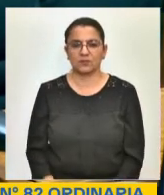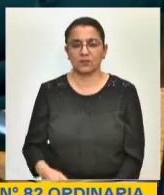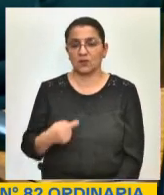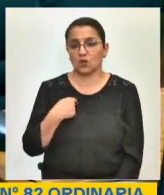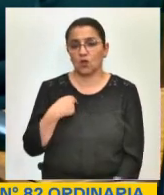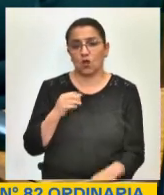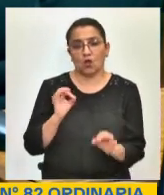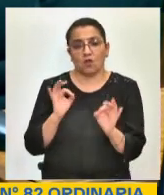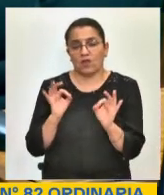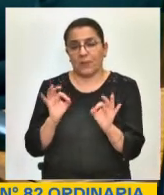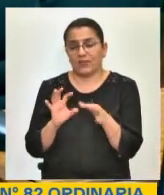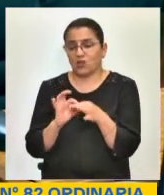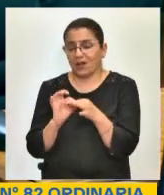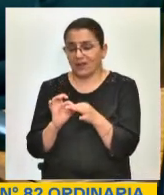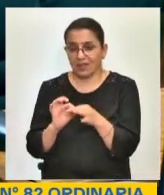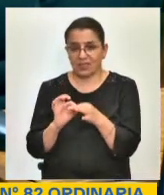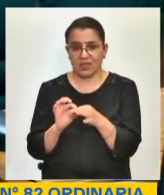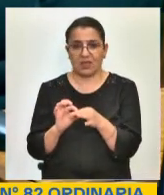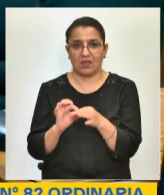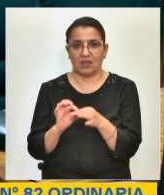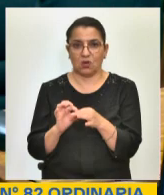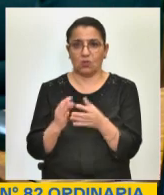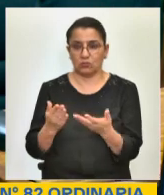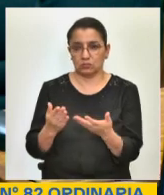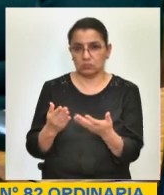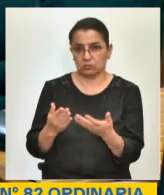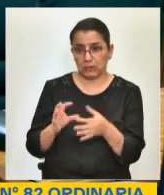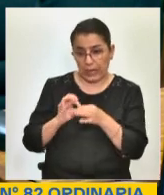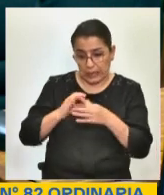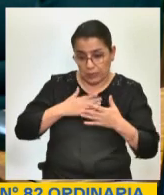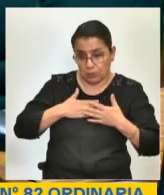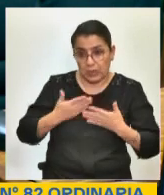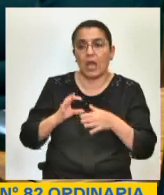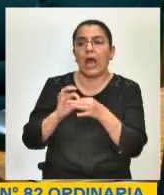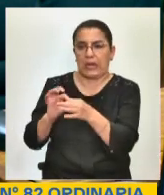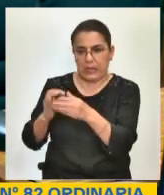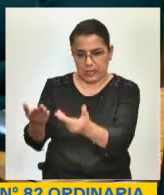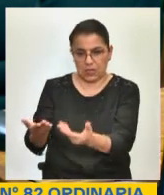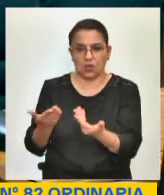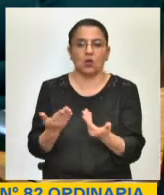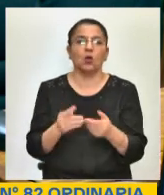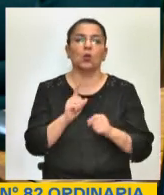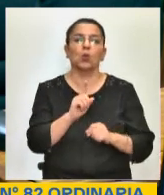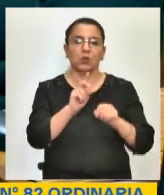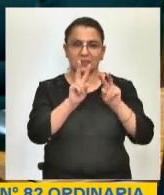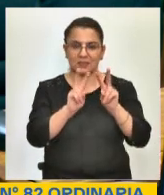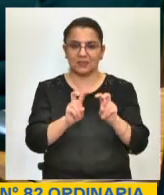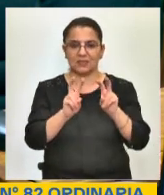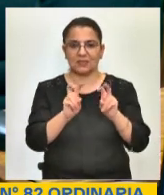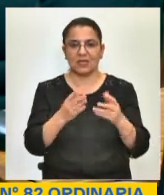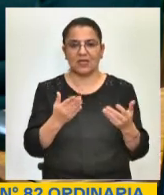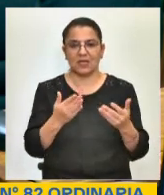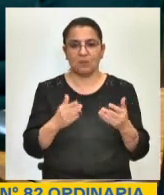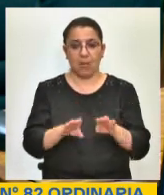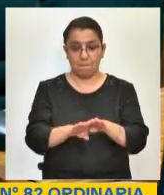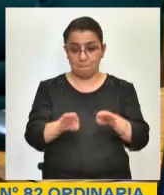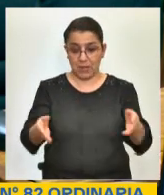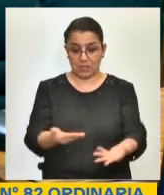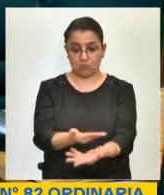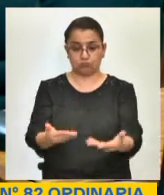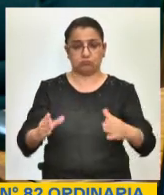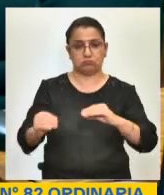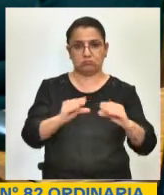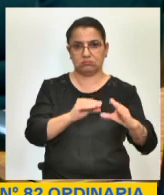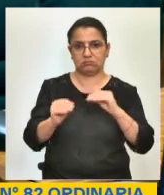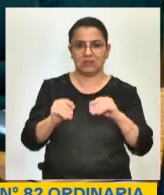obviamente agradezco ese reconocimiento uno de los temas presidente que estuvo encima de la mesa fue este